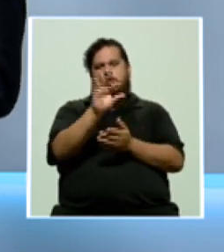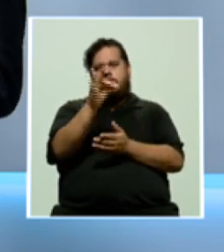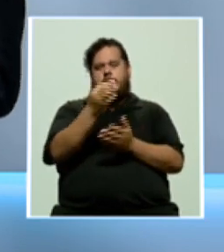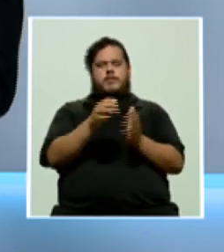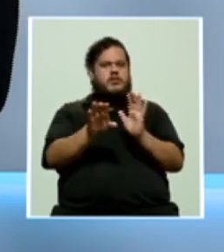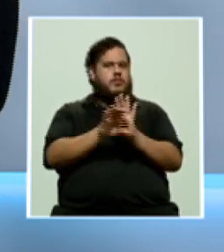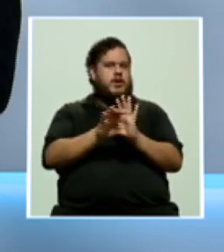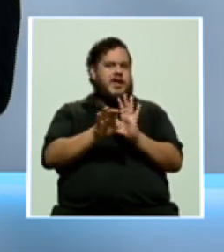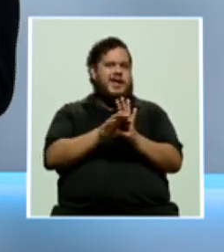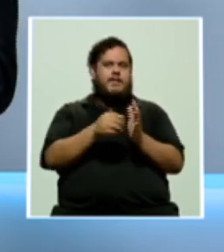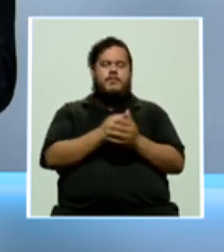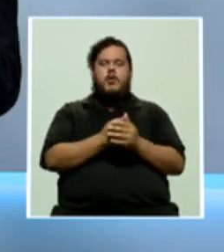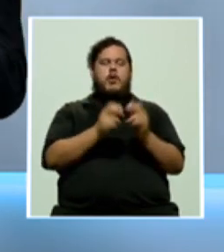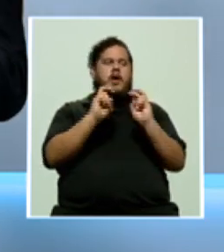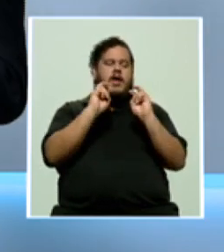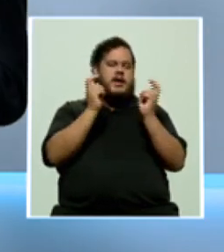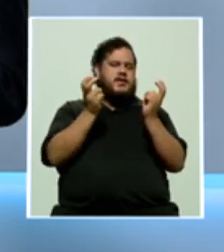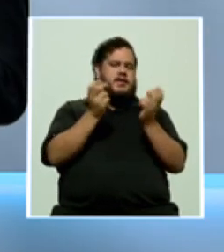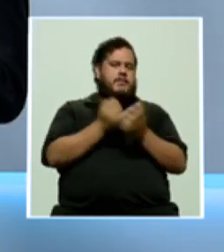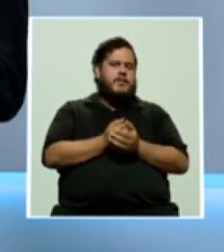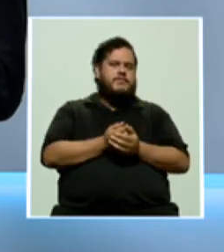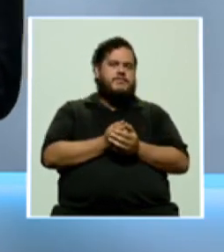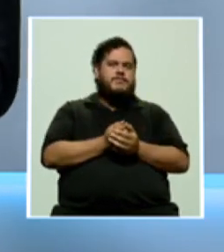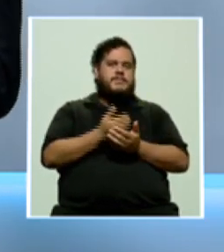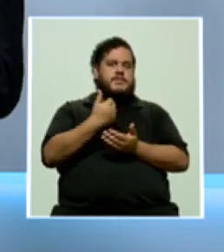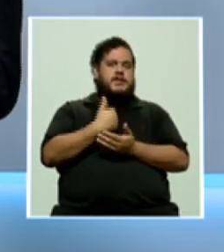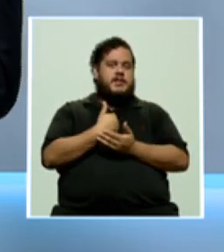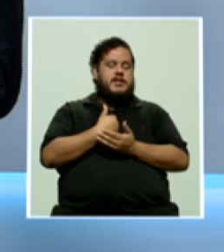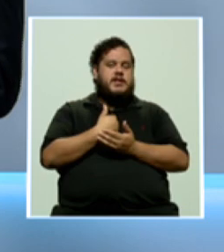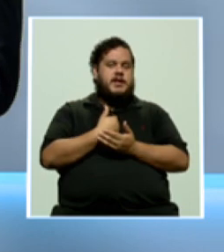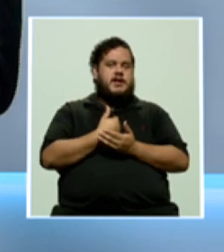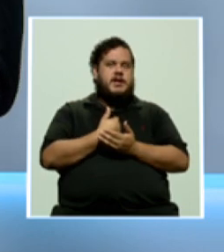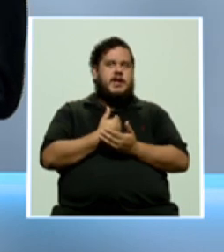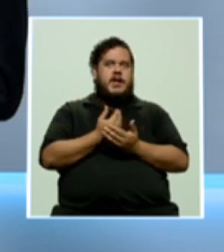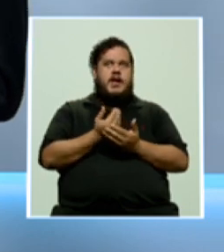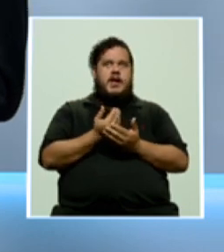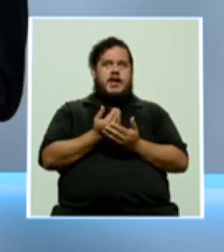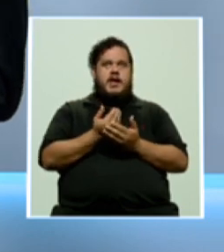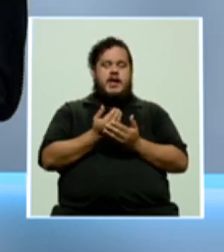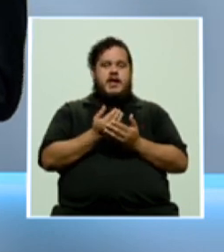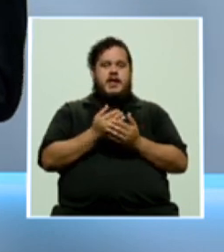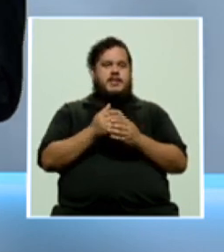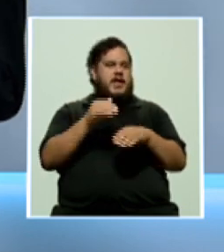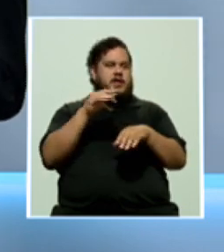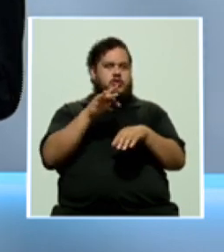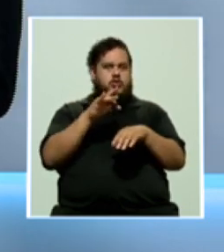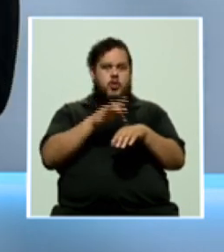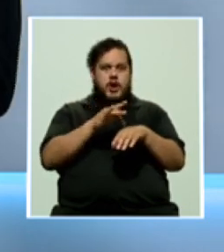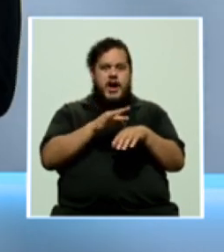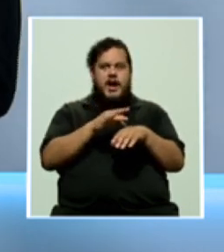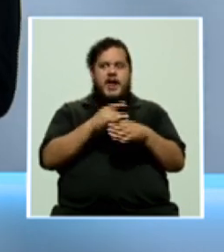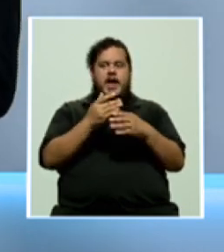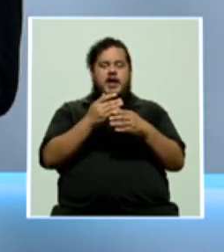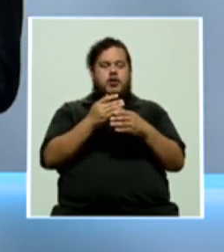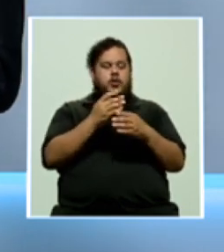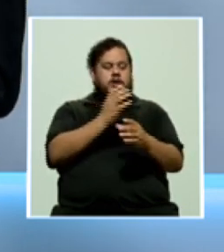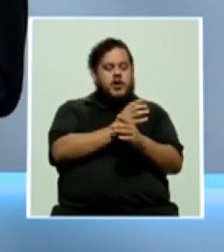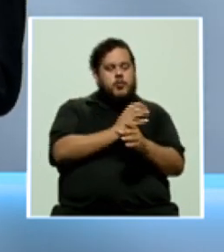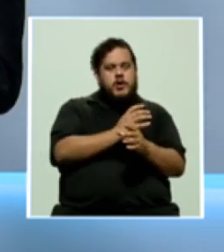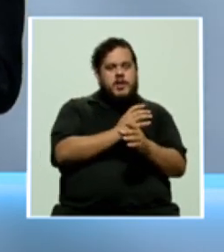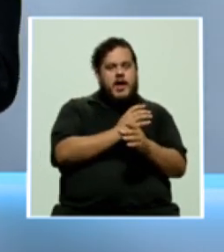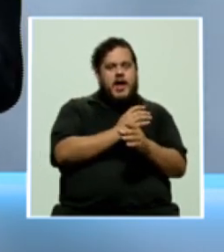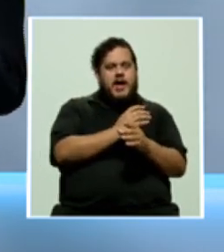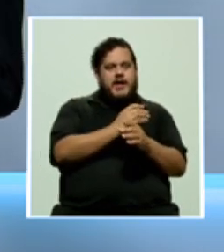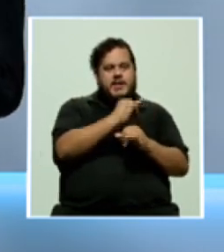como por ejemplo el tema de tener un poco, de tocar las reservas del Banco Central, las reservas internacionales,